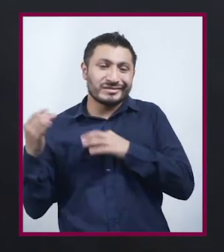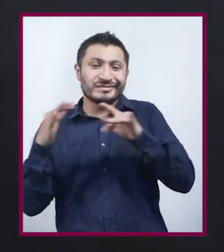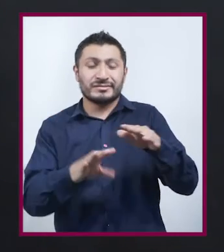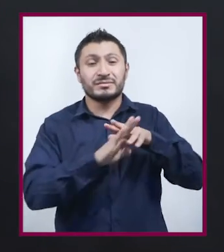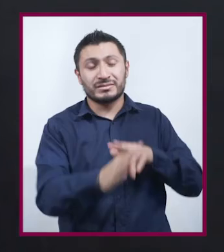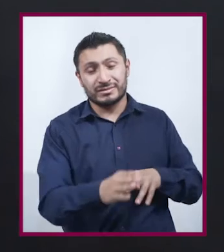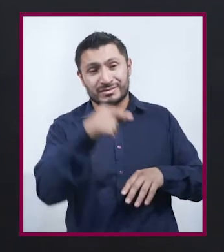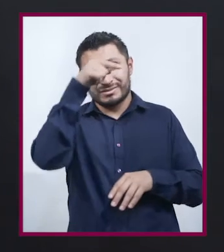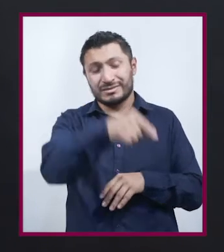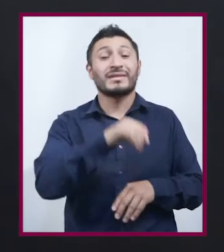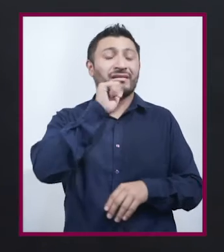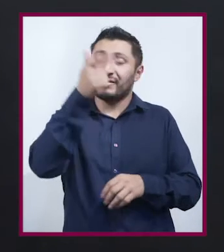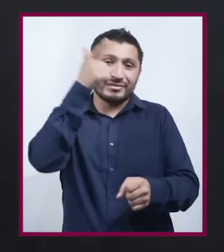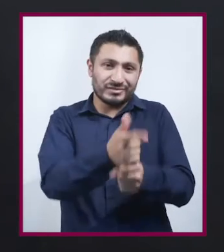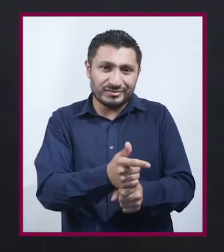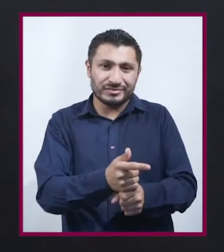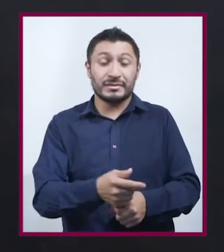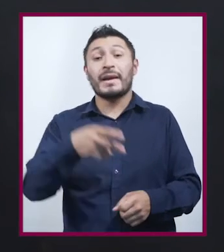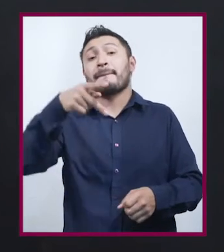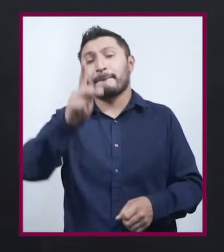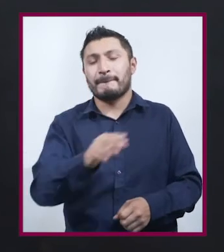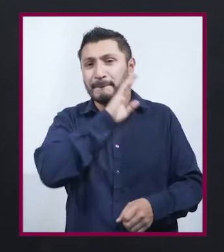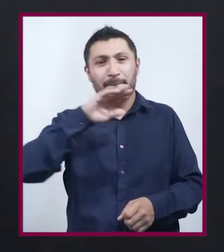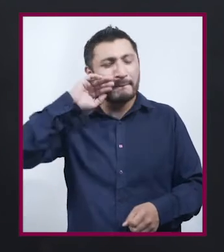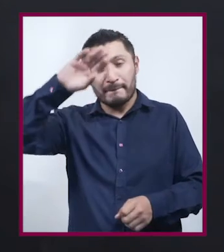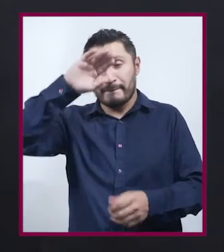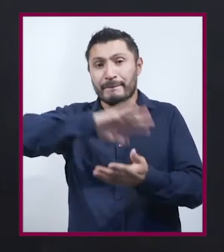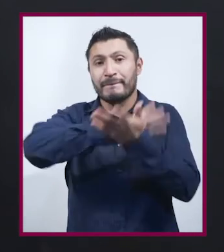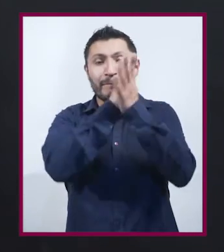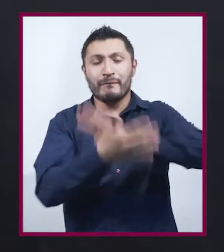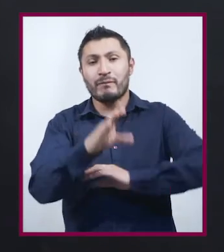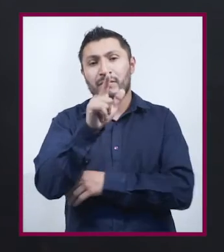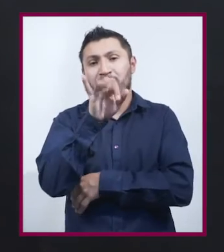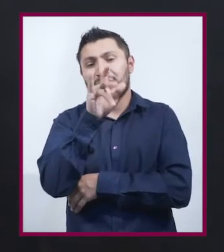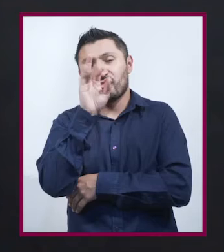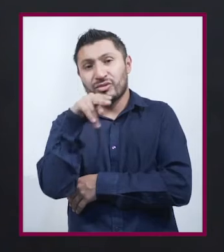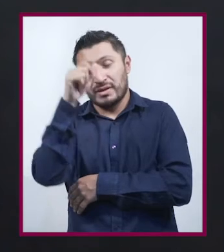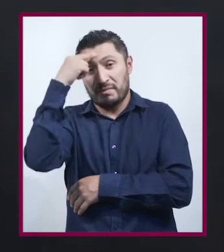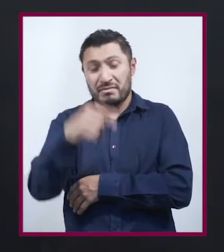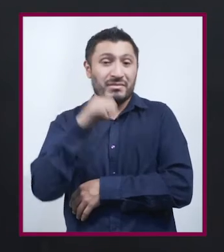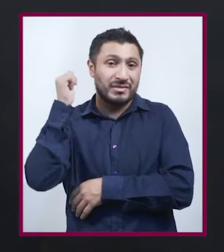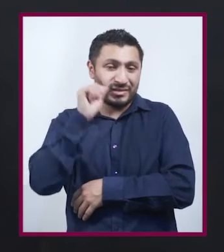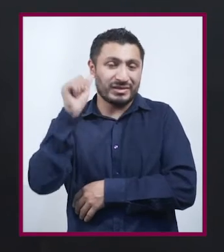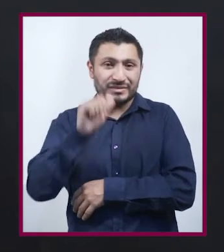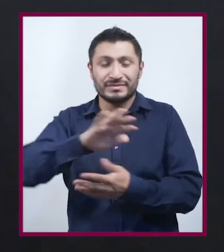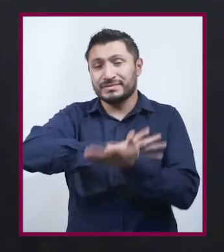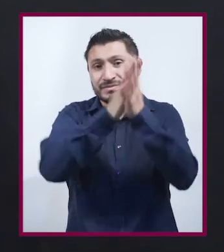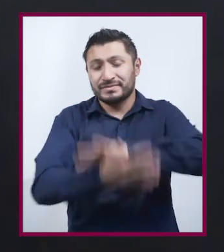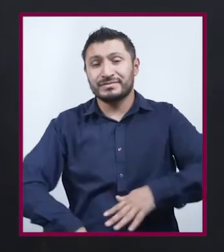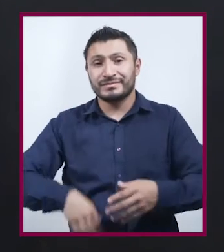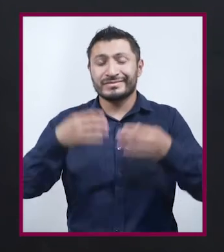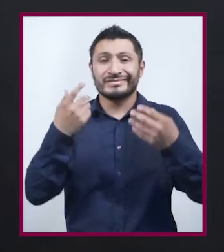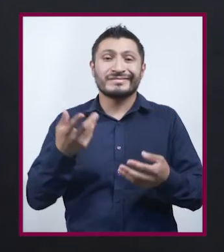llegaron después no encontraron nada. No obstante, la fiebre del oro transformó a California para siempre. Se volvió en uno de